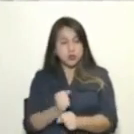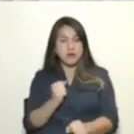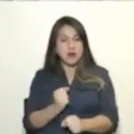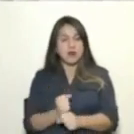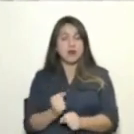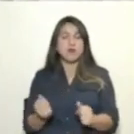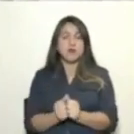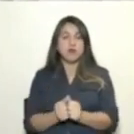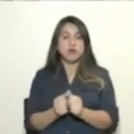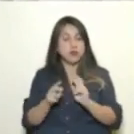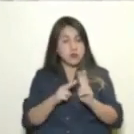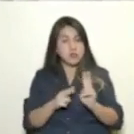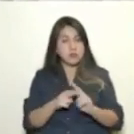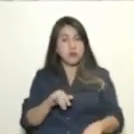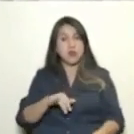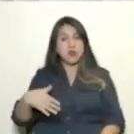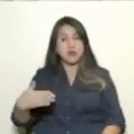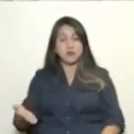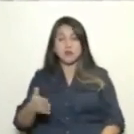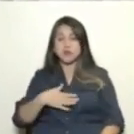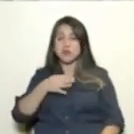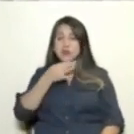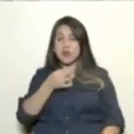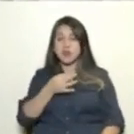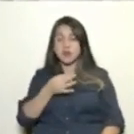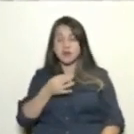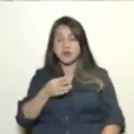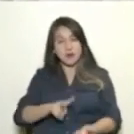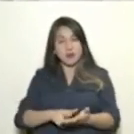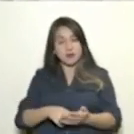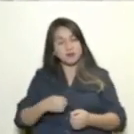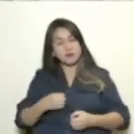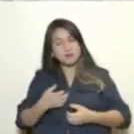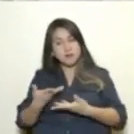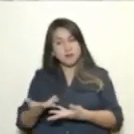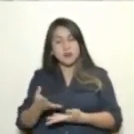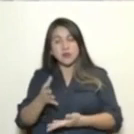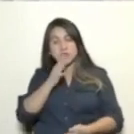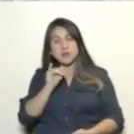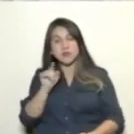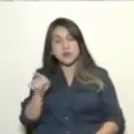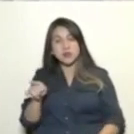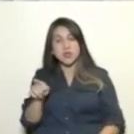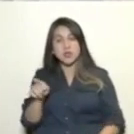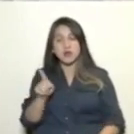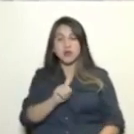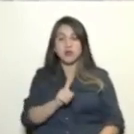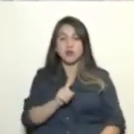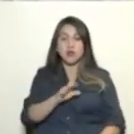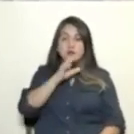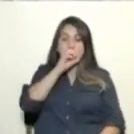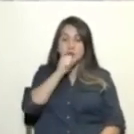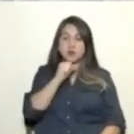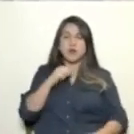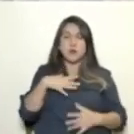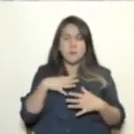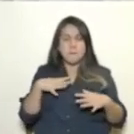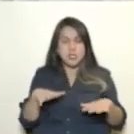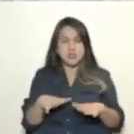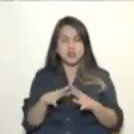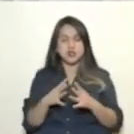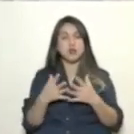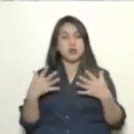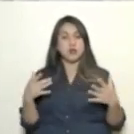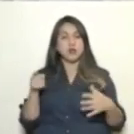juntos. Después le dije con toda franqueza, lo llamé un día y le dije, presidente, yo no sé si usted va a aguantar la presión, porque yo estoy sufriendo una presión